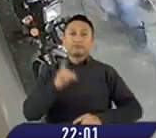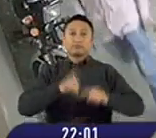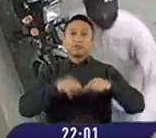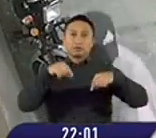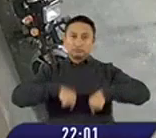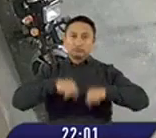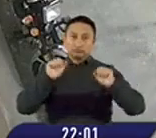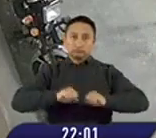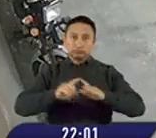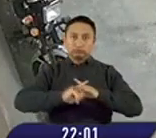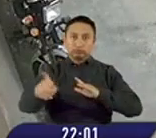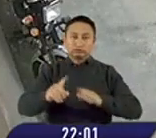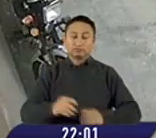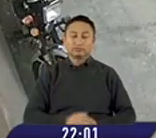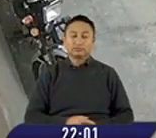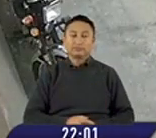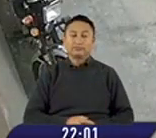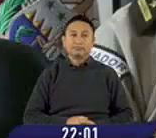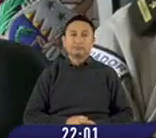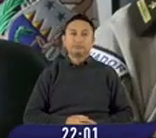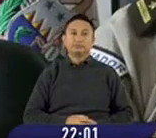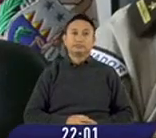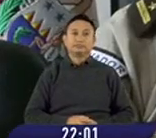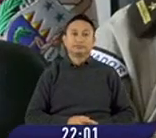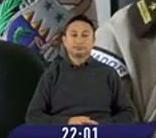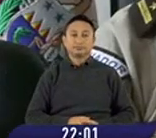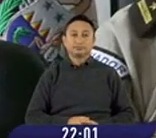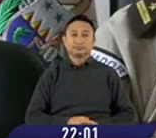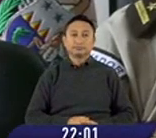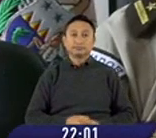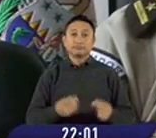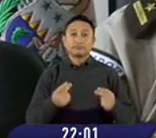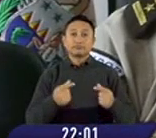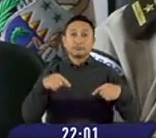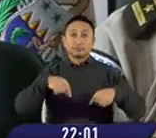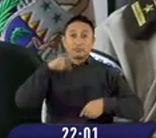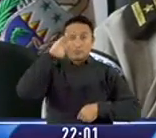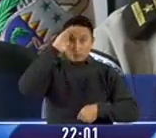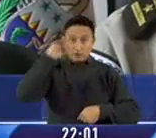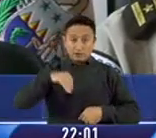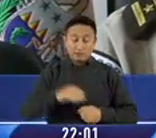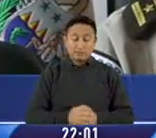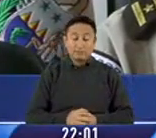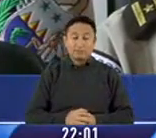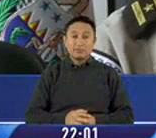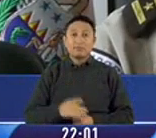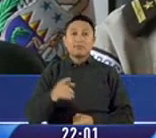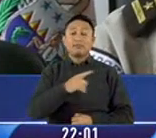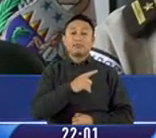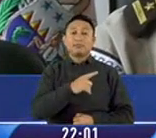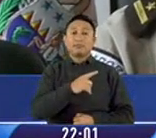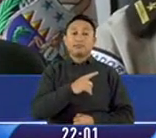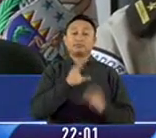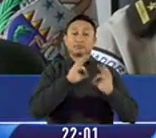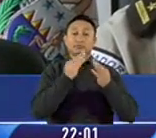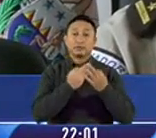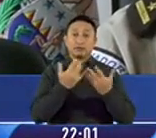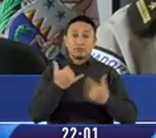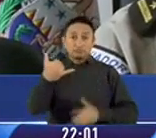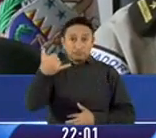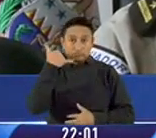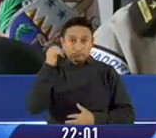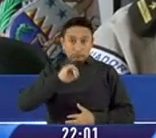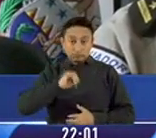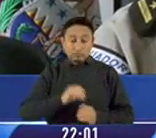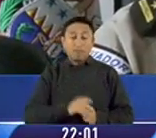logró correr y ponerse a buen recaudo. Pues inmediatamente la Policía Nacional tomó contacto con los familiares y